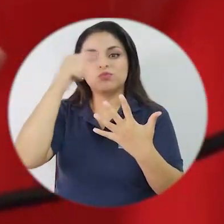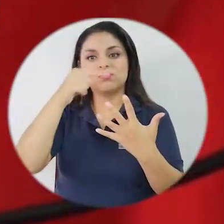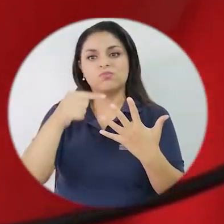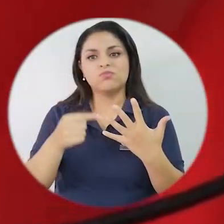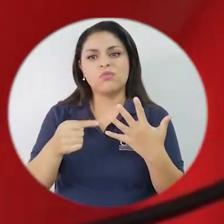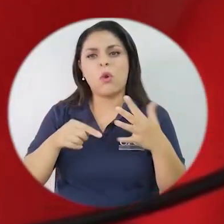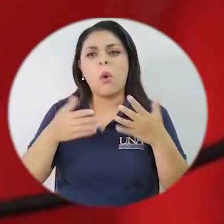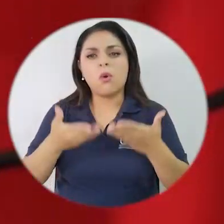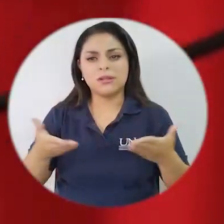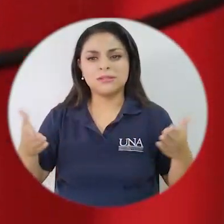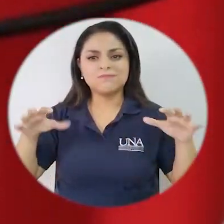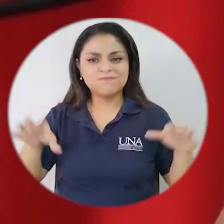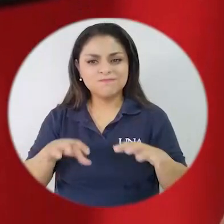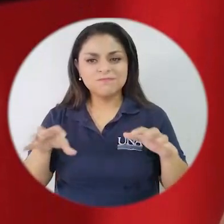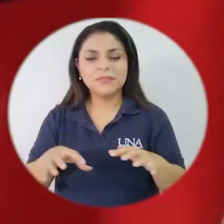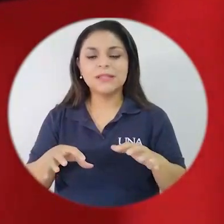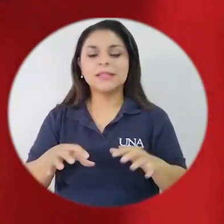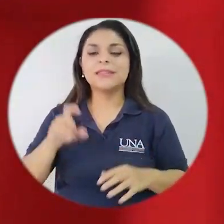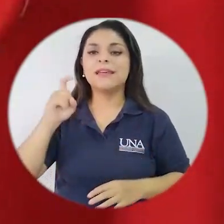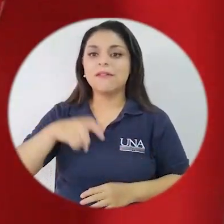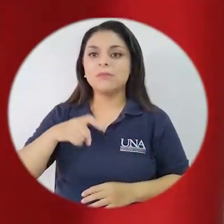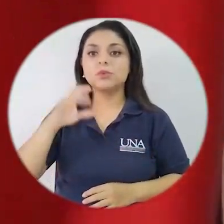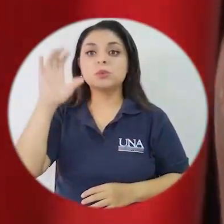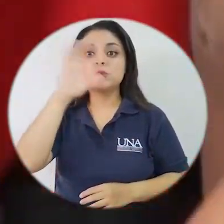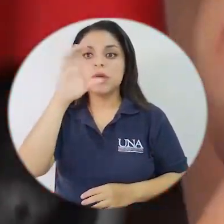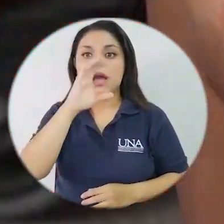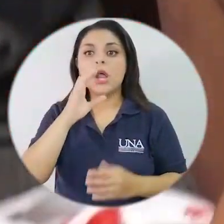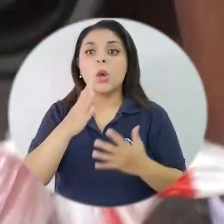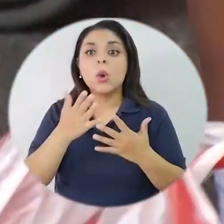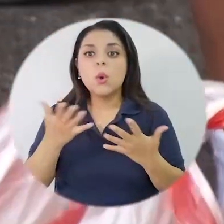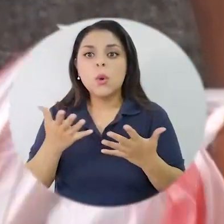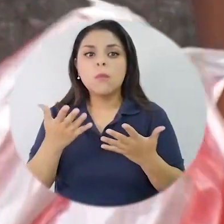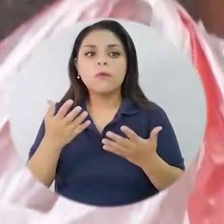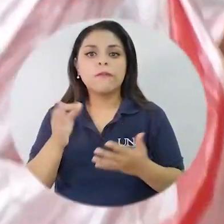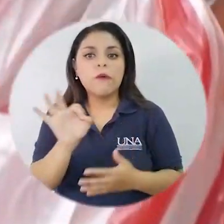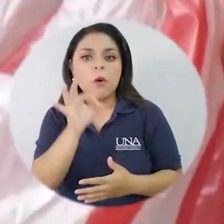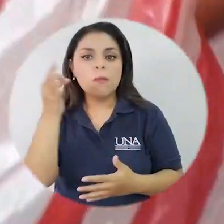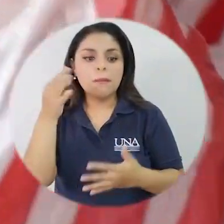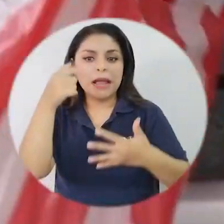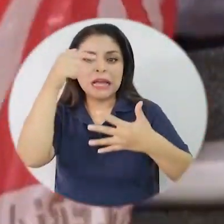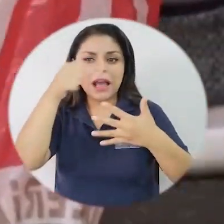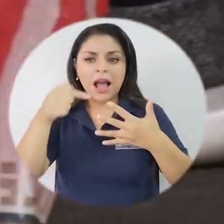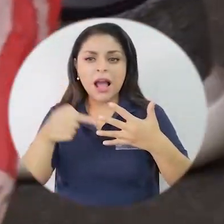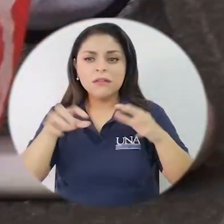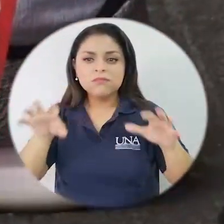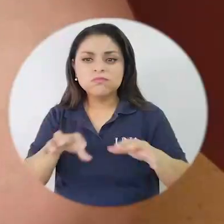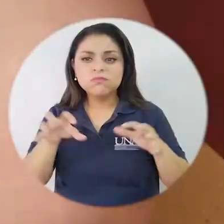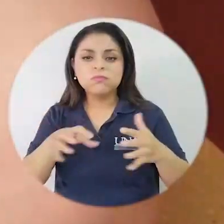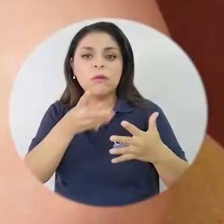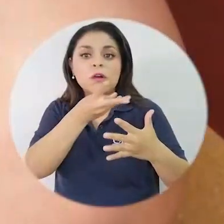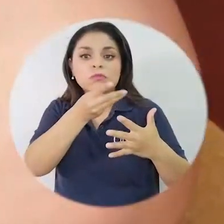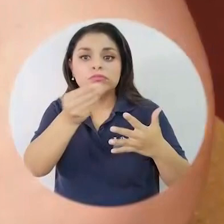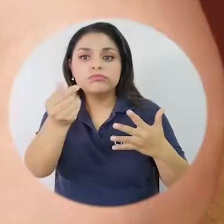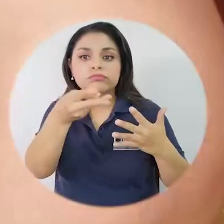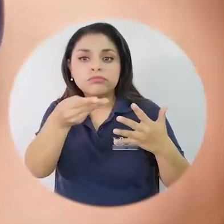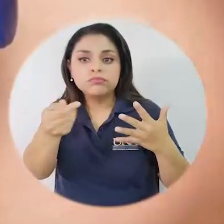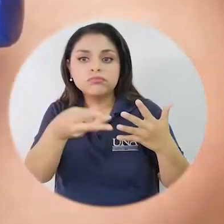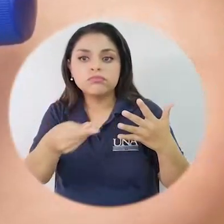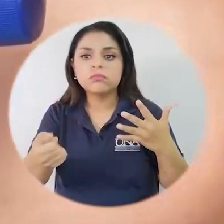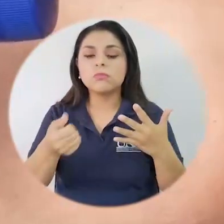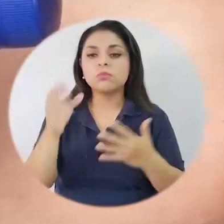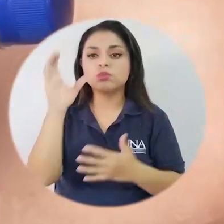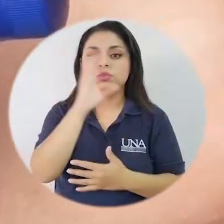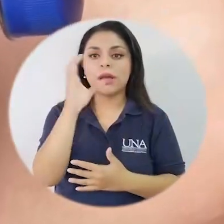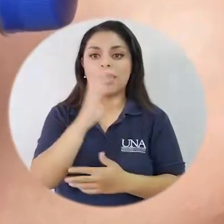hay que empezar y buscar las diferentes formas para poder intervenir cada factor para tener un mejores o mayores resultados